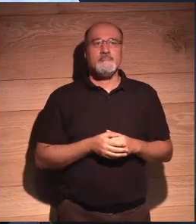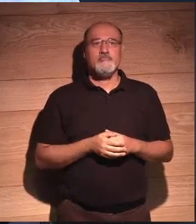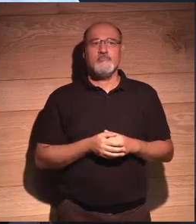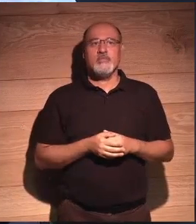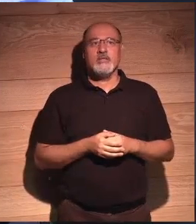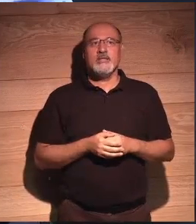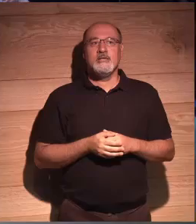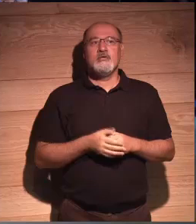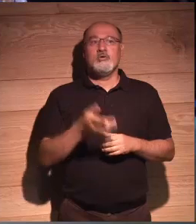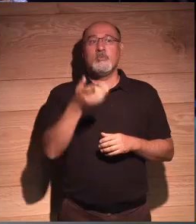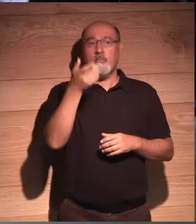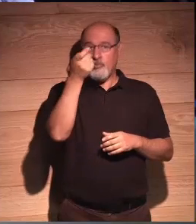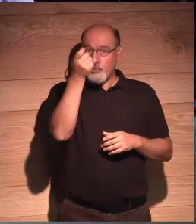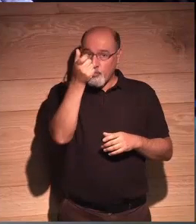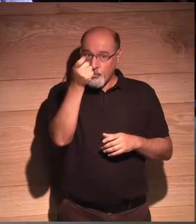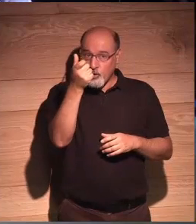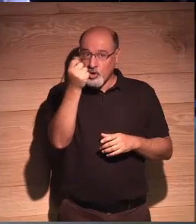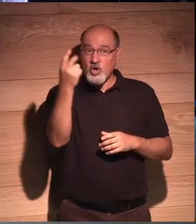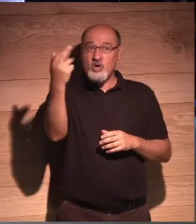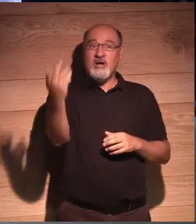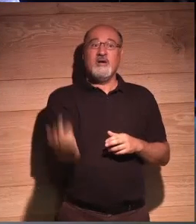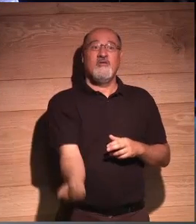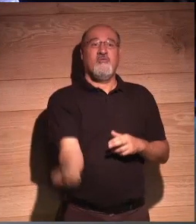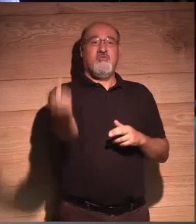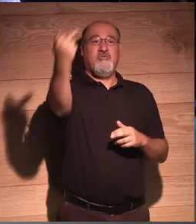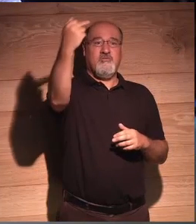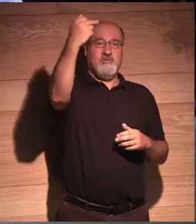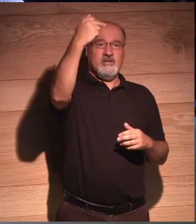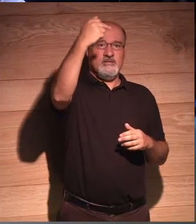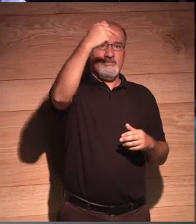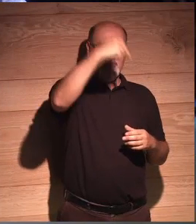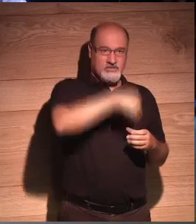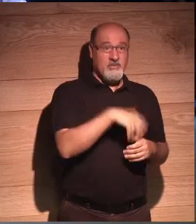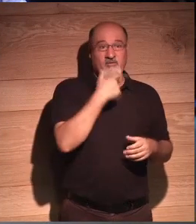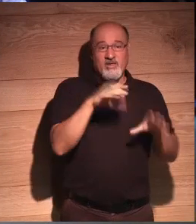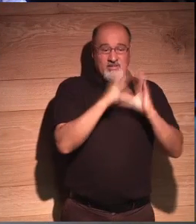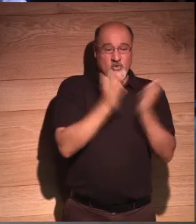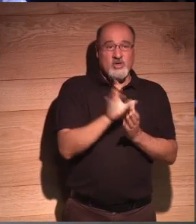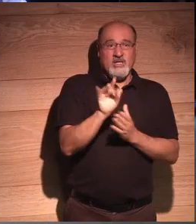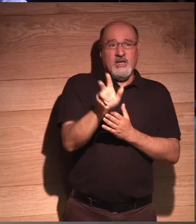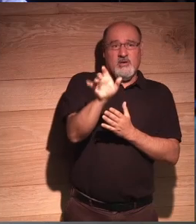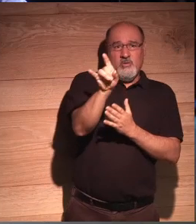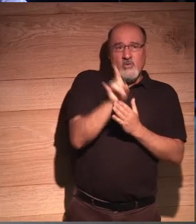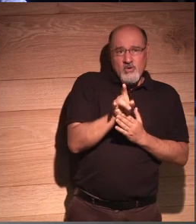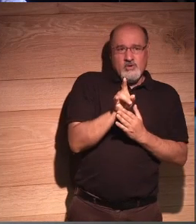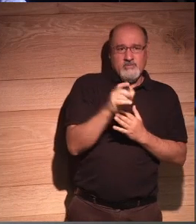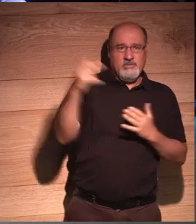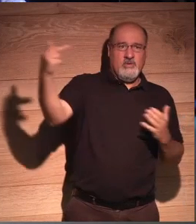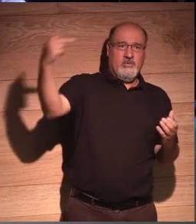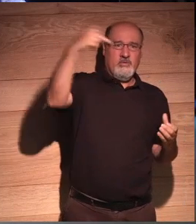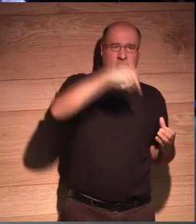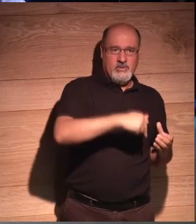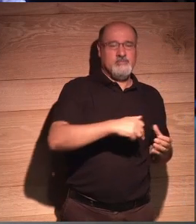son dos cosas diferentes. Quedaba poco para volver a despegar para aterrizar. De lo que hablan